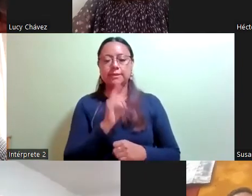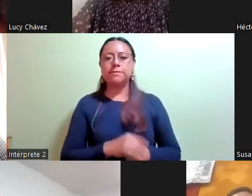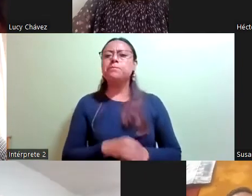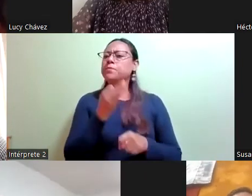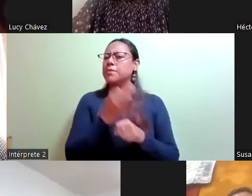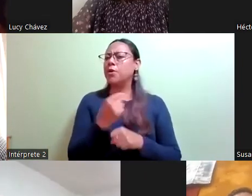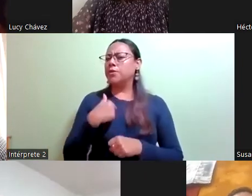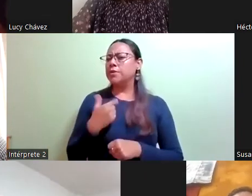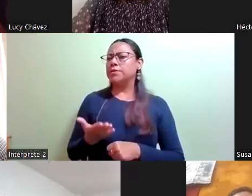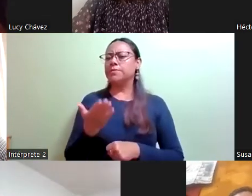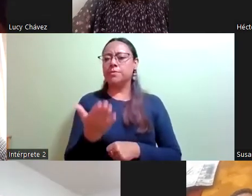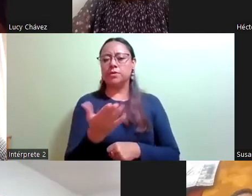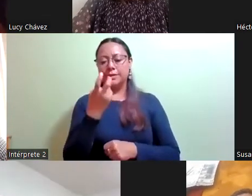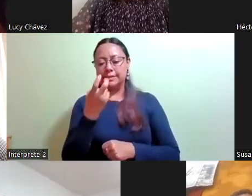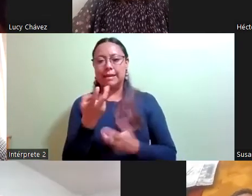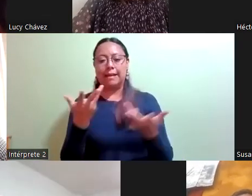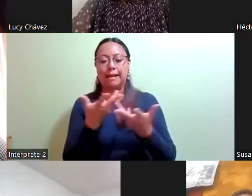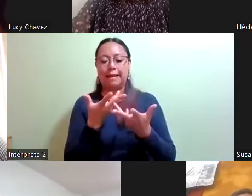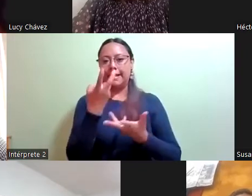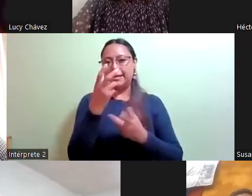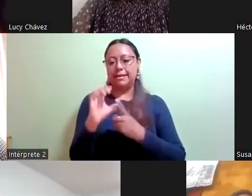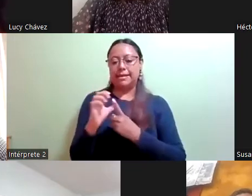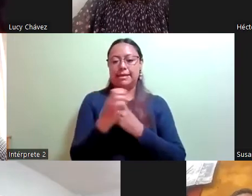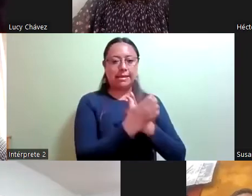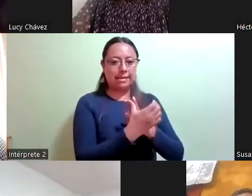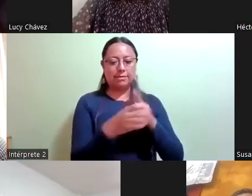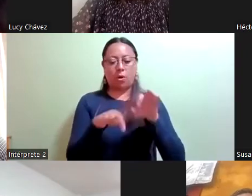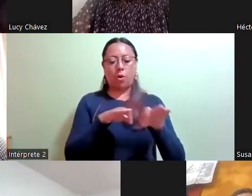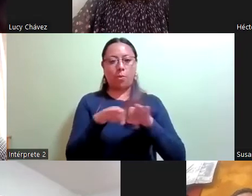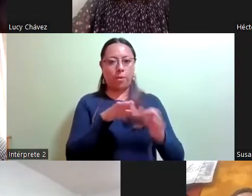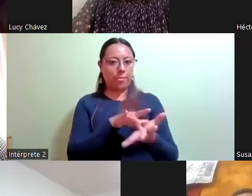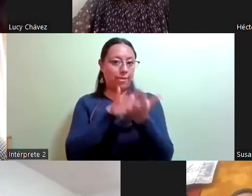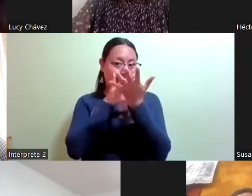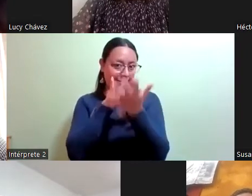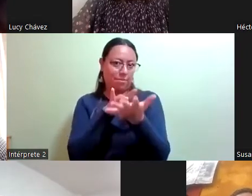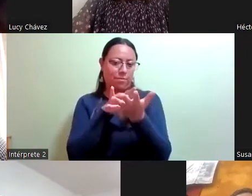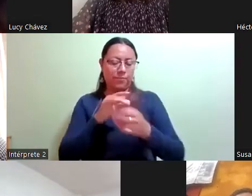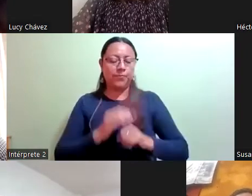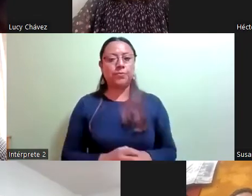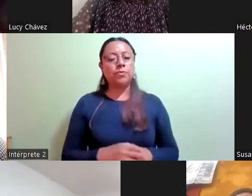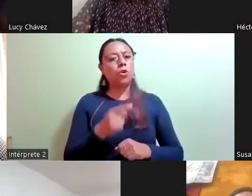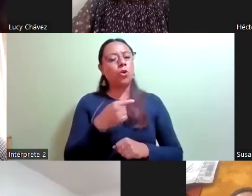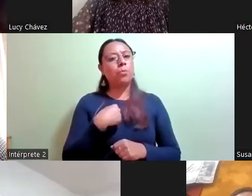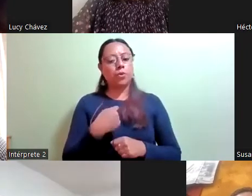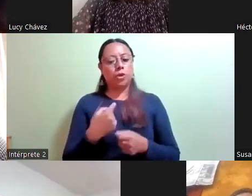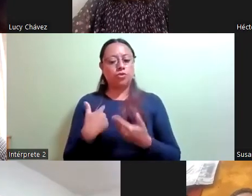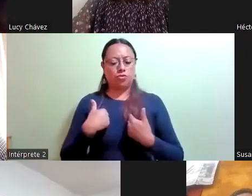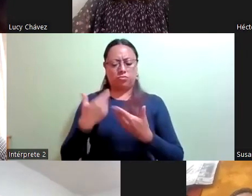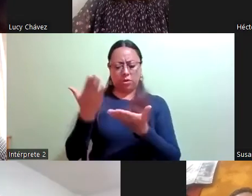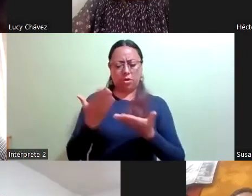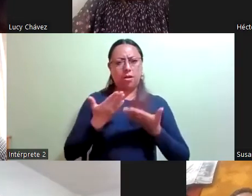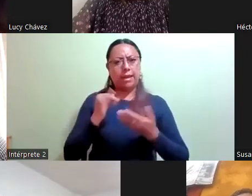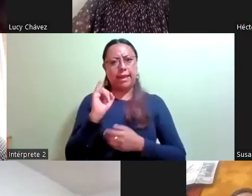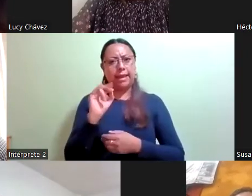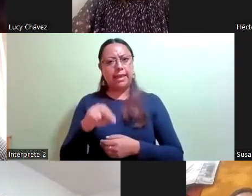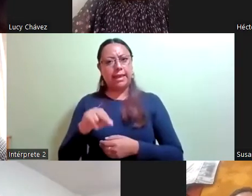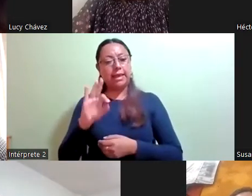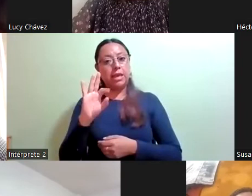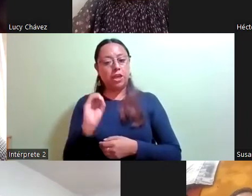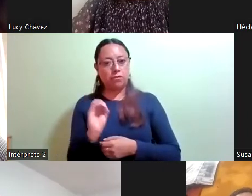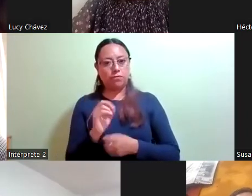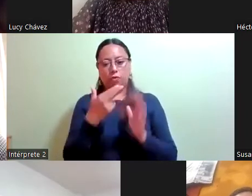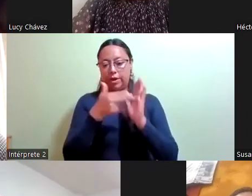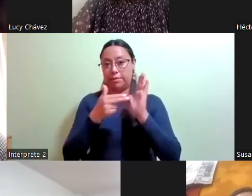solicitado la realización de este comité derivado a que recibí por parte del Instituto de Información Pública los recursos de